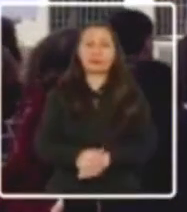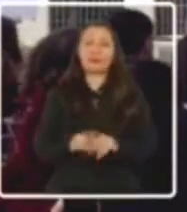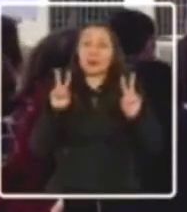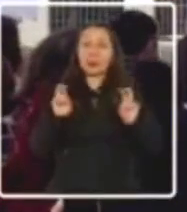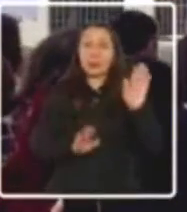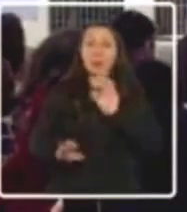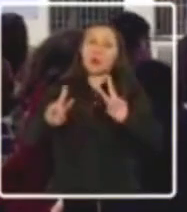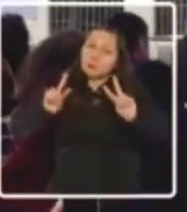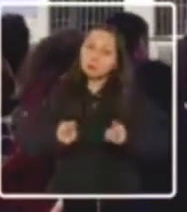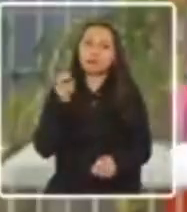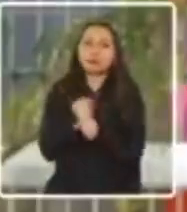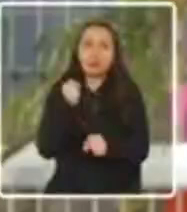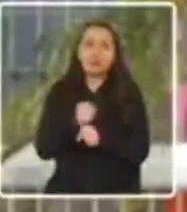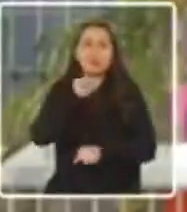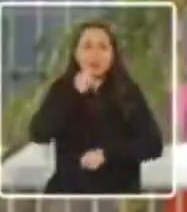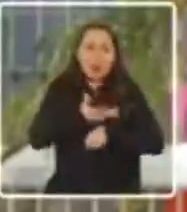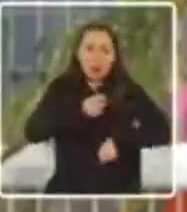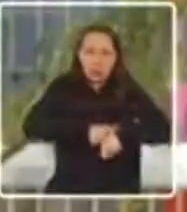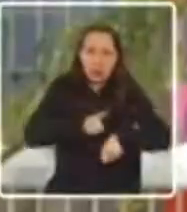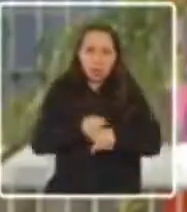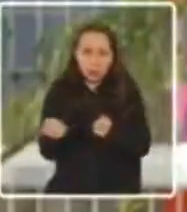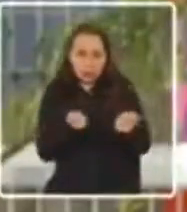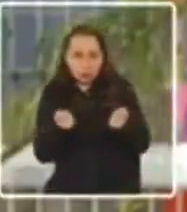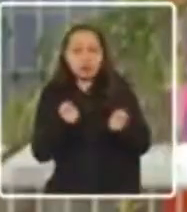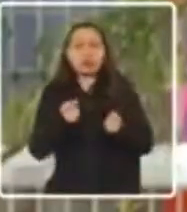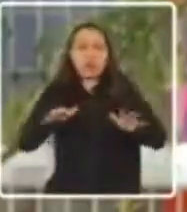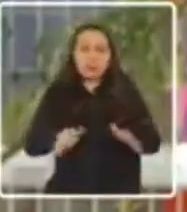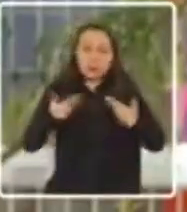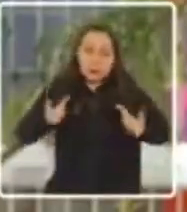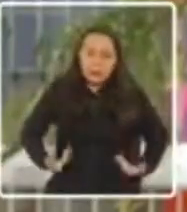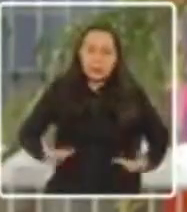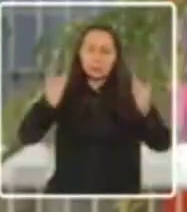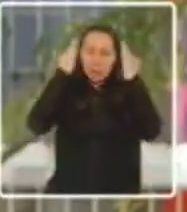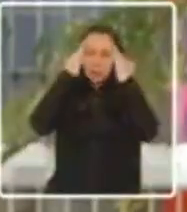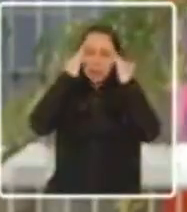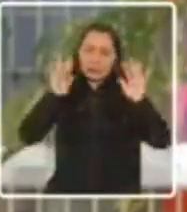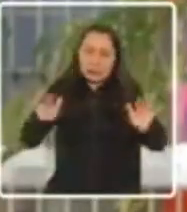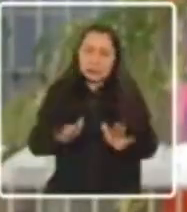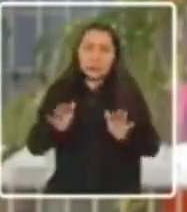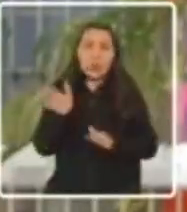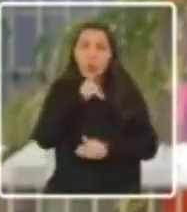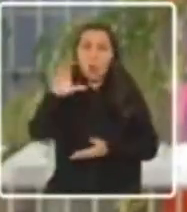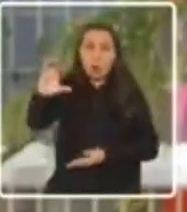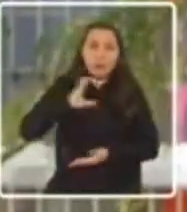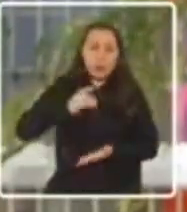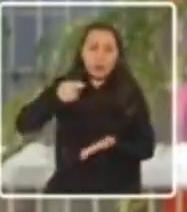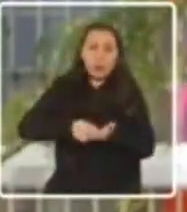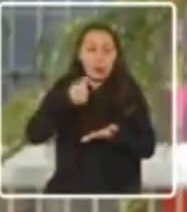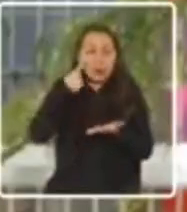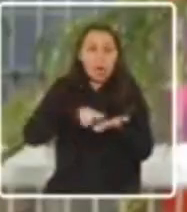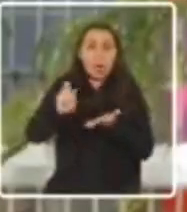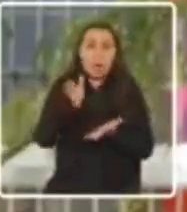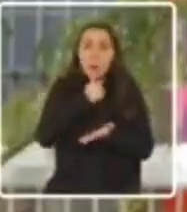cuidar es trabajar, involucra tiempo, involucra recursos, involucra esfuerzo físico y mental, y cuando no es remunerado ni reconocido, en